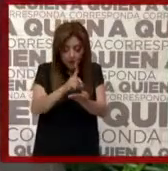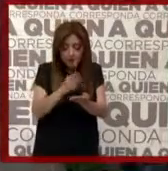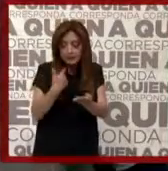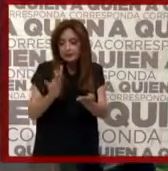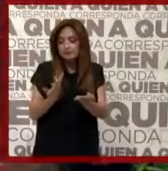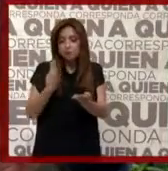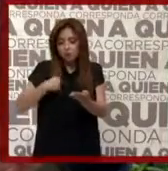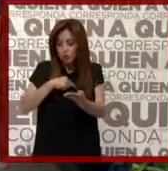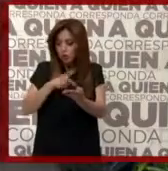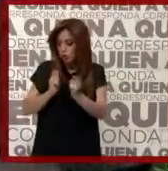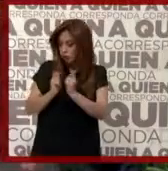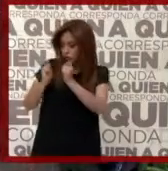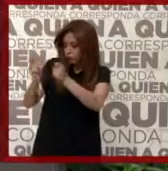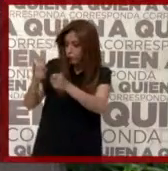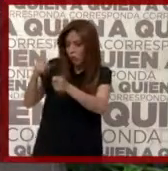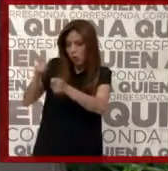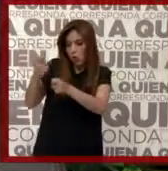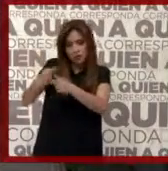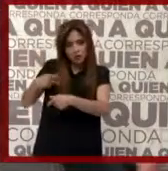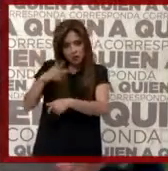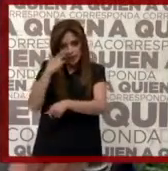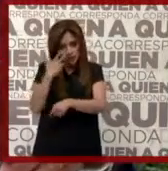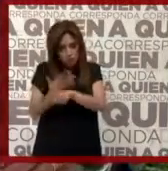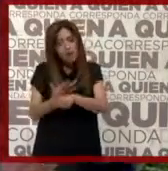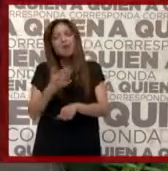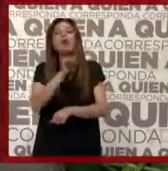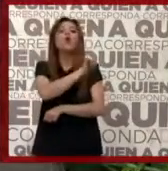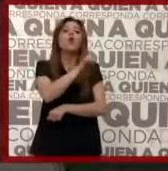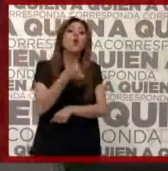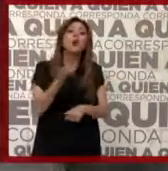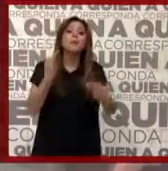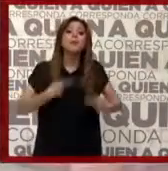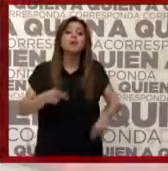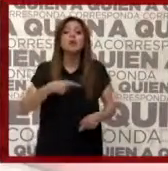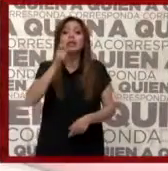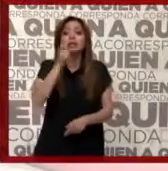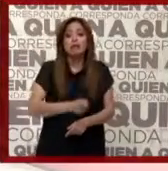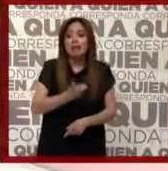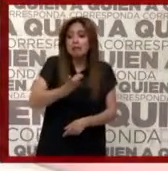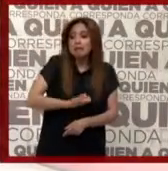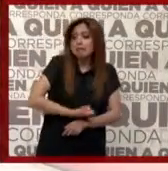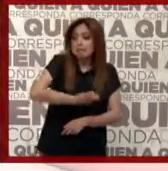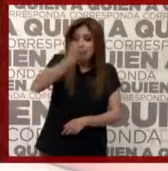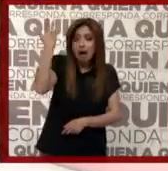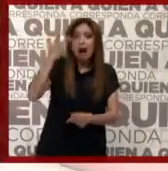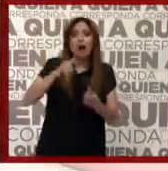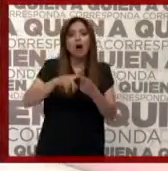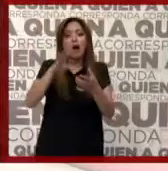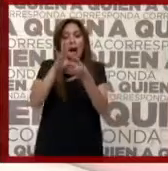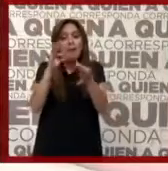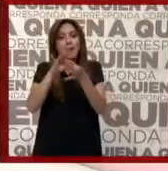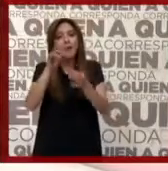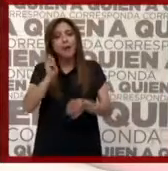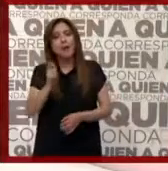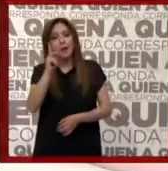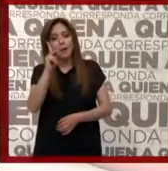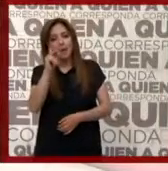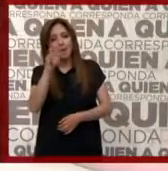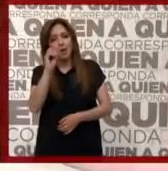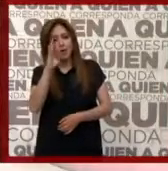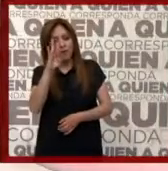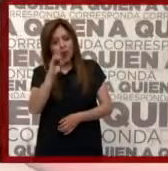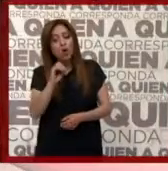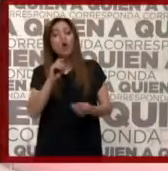en algunos otros casos en donde hubo un cobro que consideran excesivo con localizando la profeco si hay un problema con los seguros a conducir